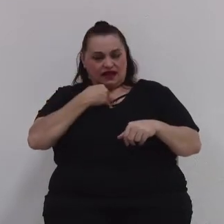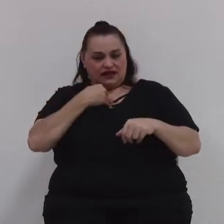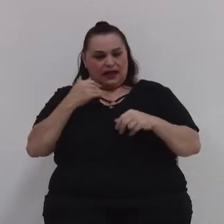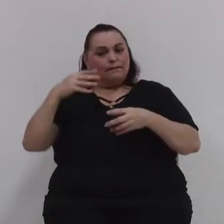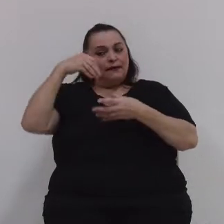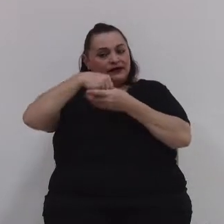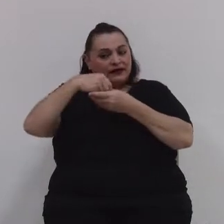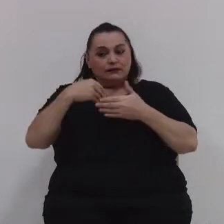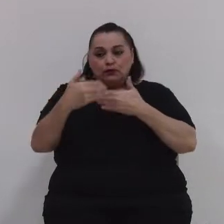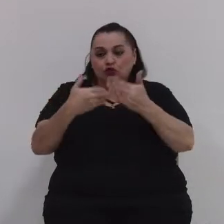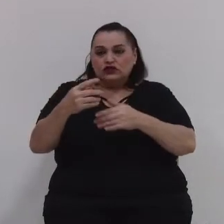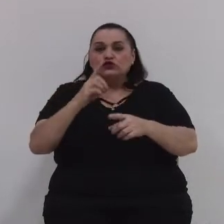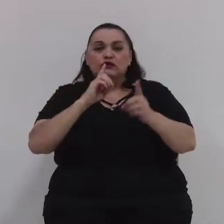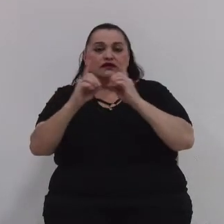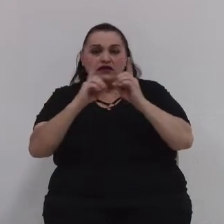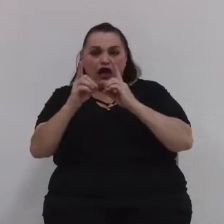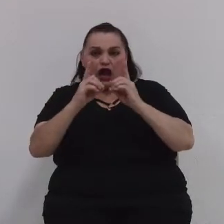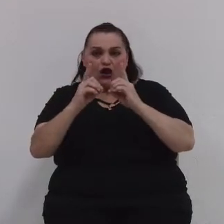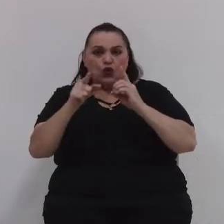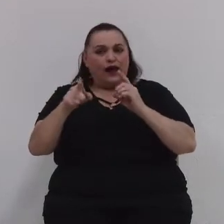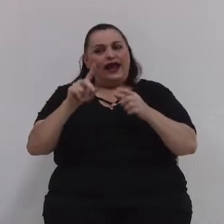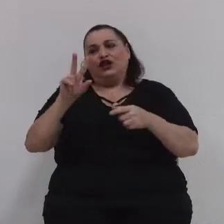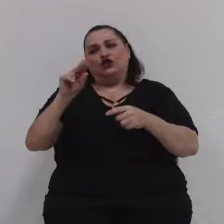proceso de diálogo en donde no va a salir trasquilado.